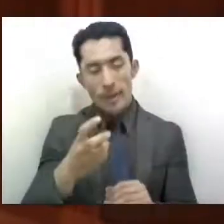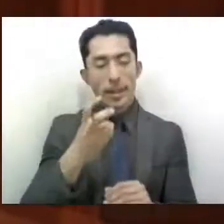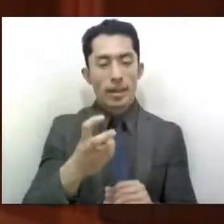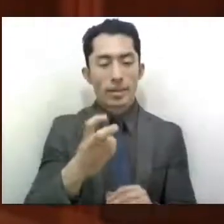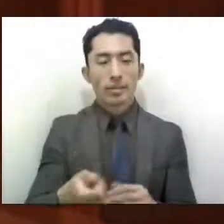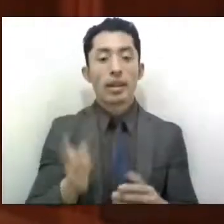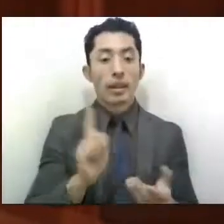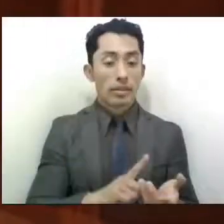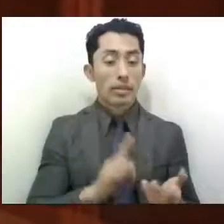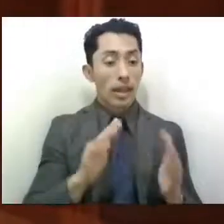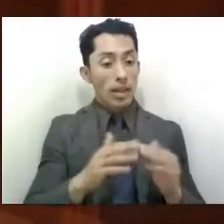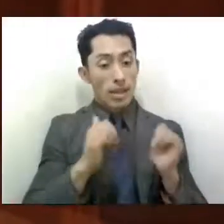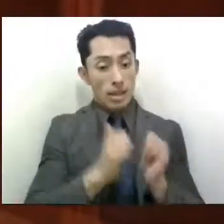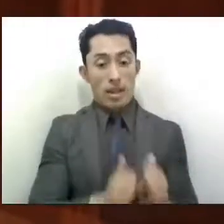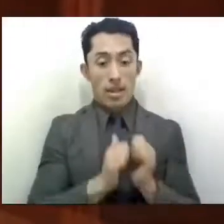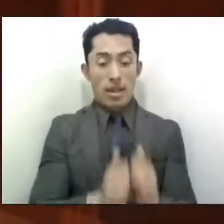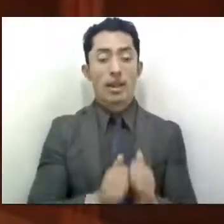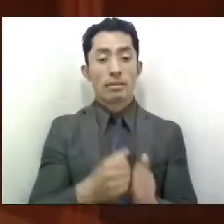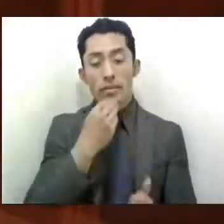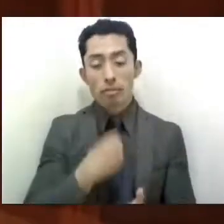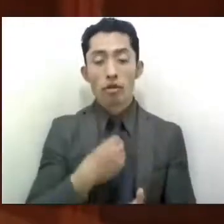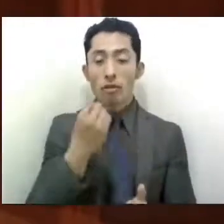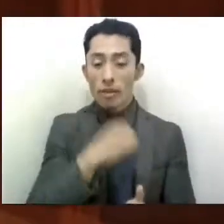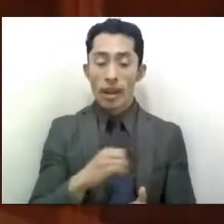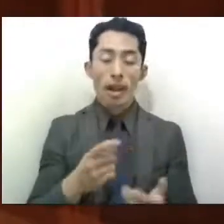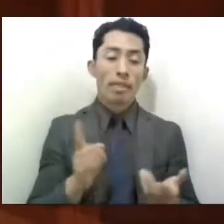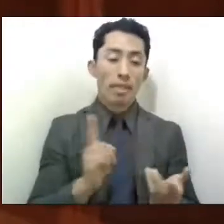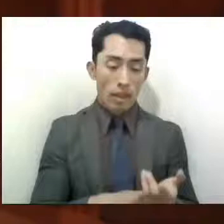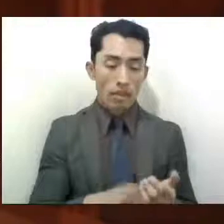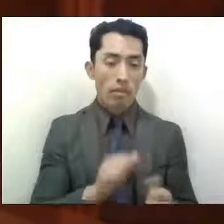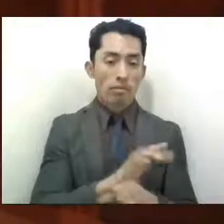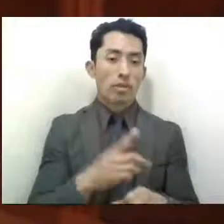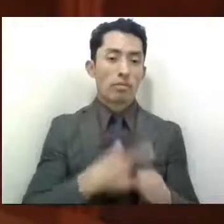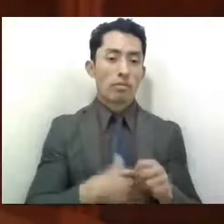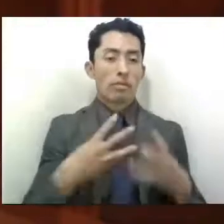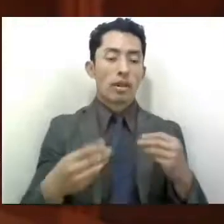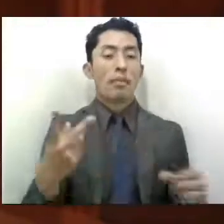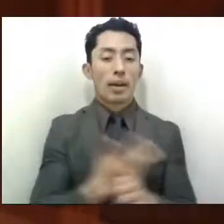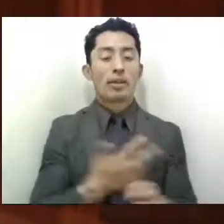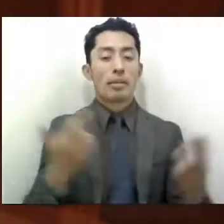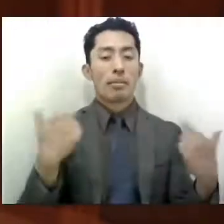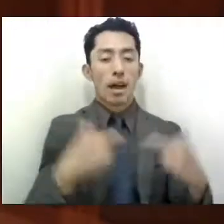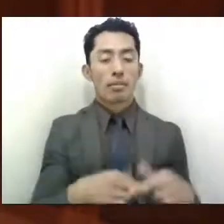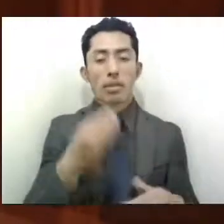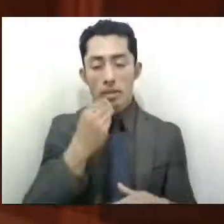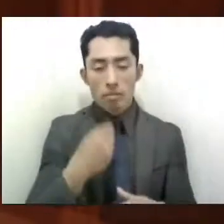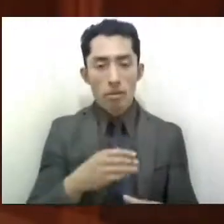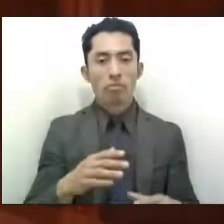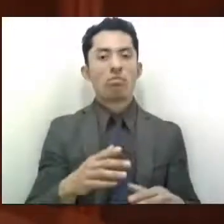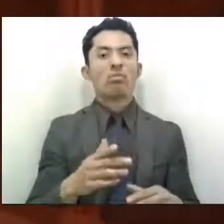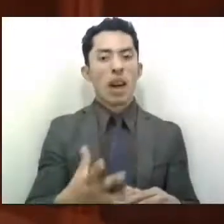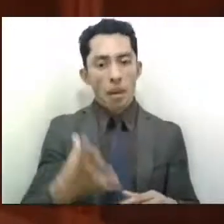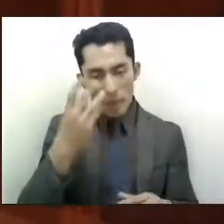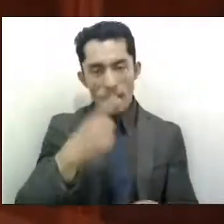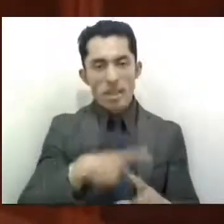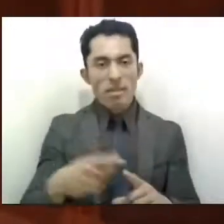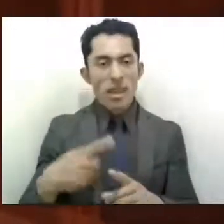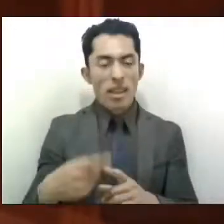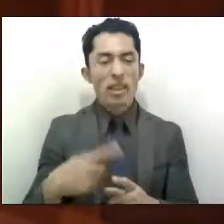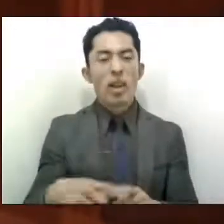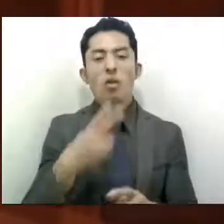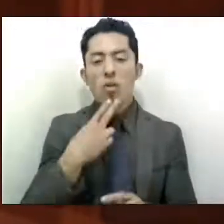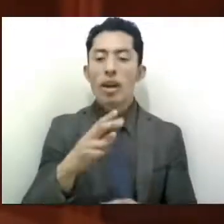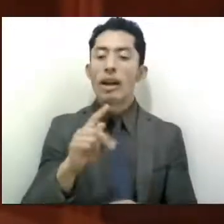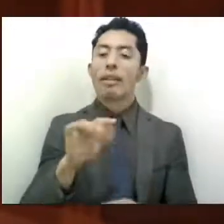nos obligó a realizar, lo que impuso al docente la obligación de actualizarse, sobre todo en el uso de las tecnologías de la información